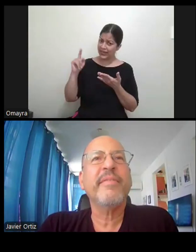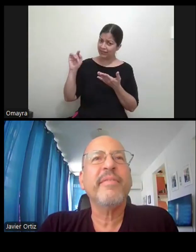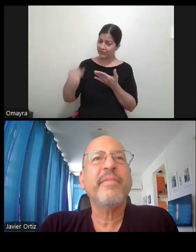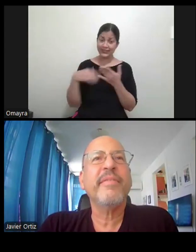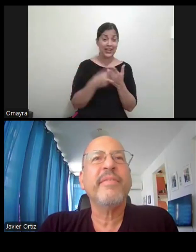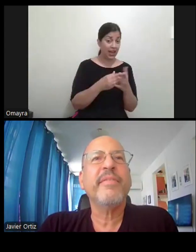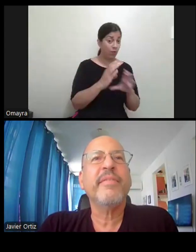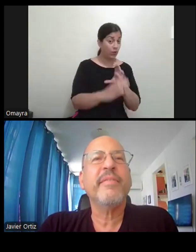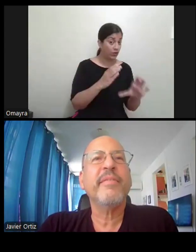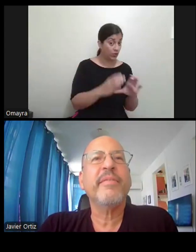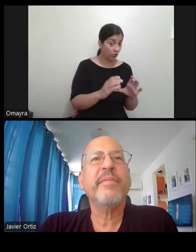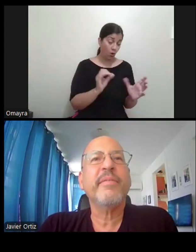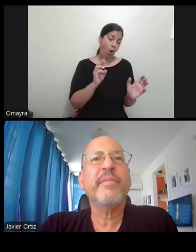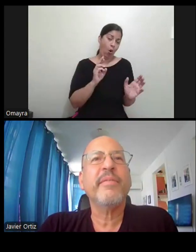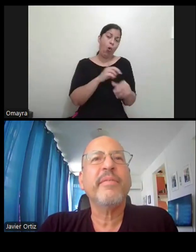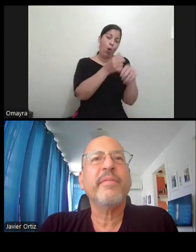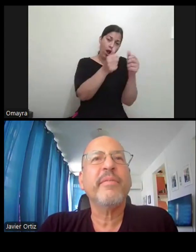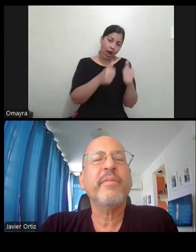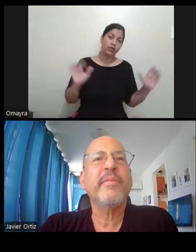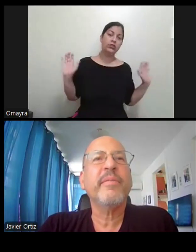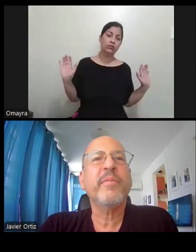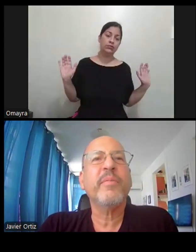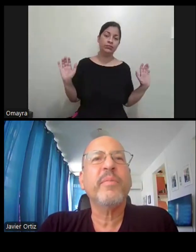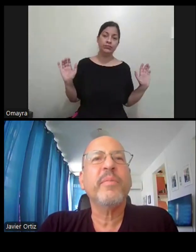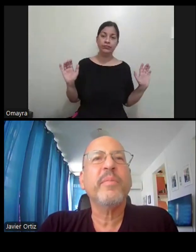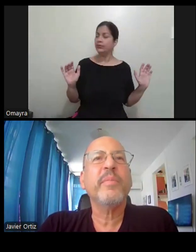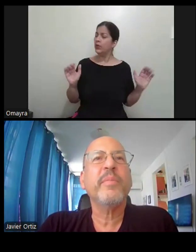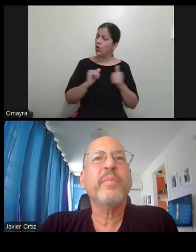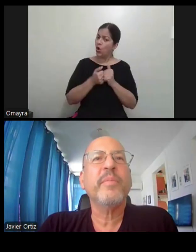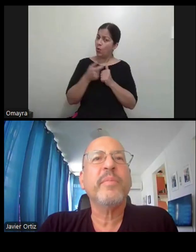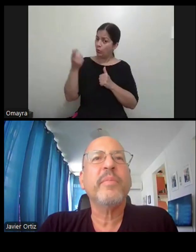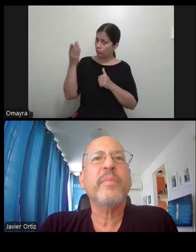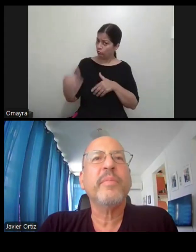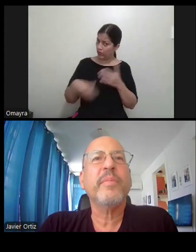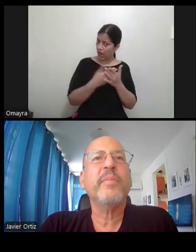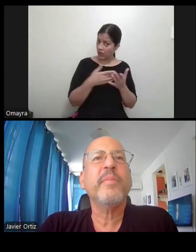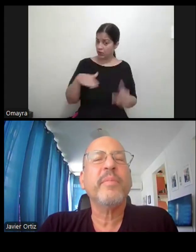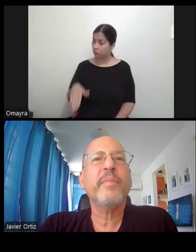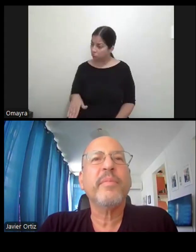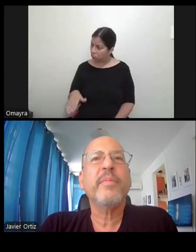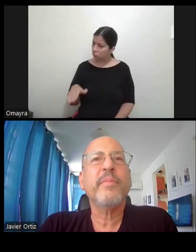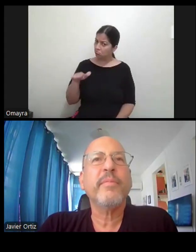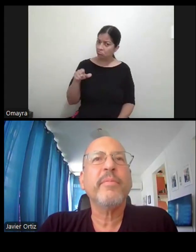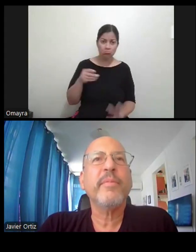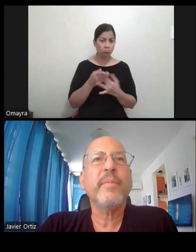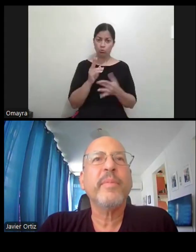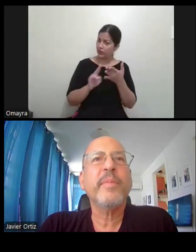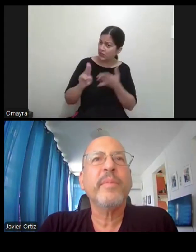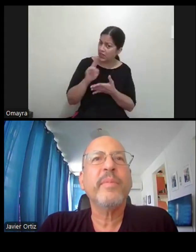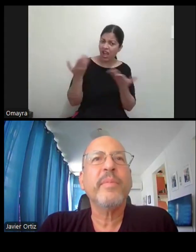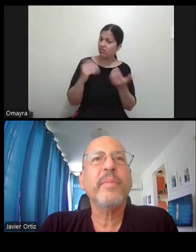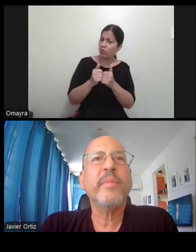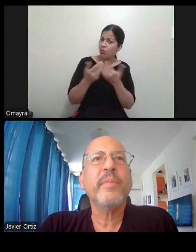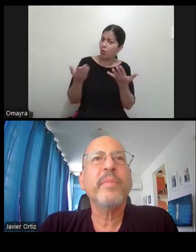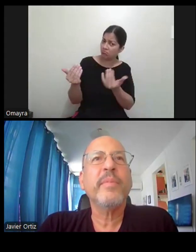comunicaciones o al arte? ¿Cómo es esa entrada de Anilín? ¿Chiquitita? ¿Fue a la universidad? ¿Cómo fue?